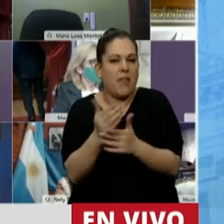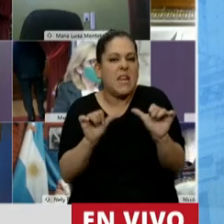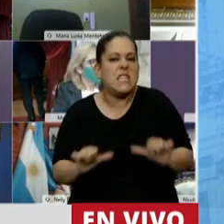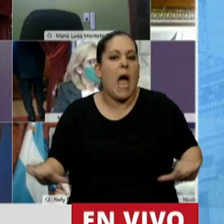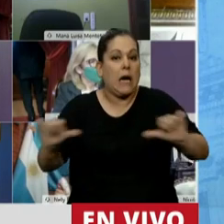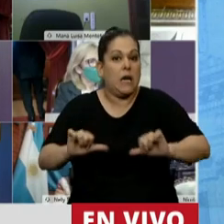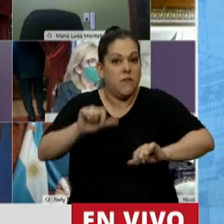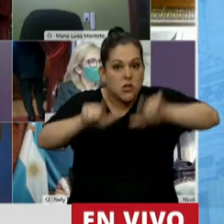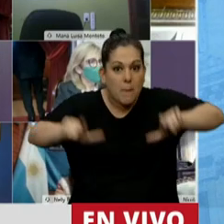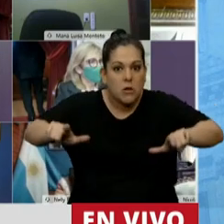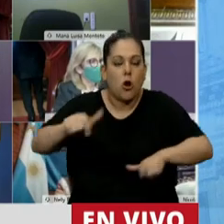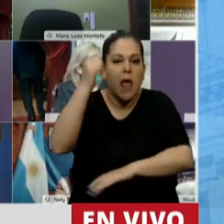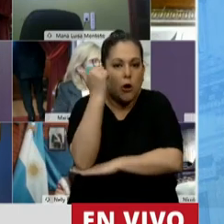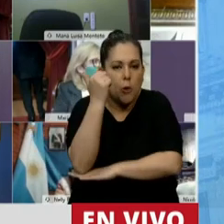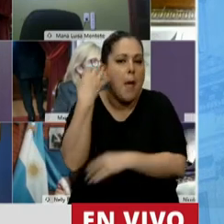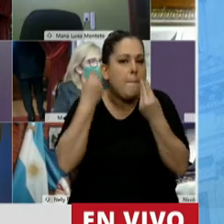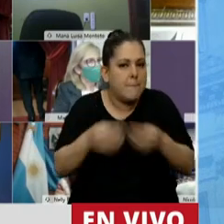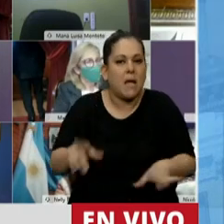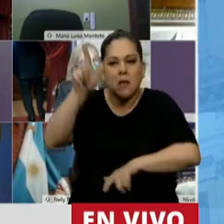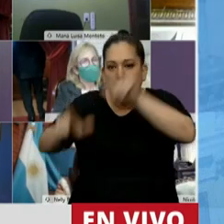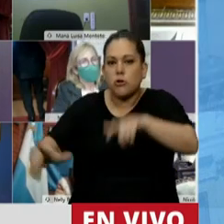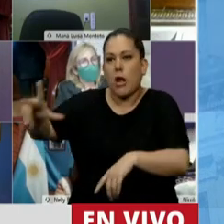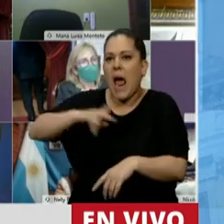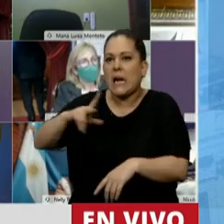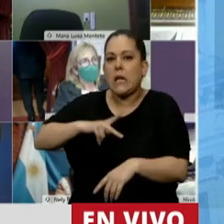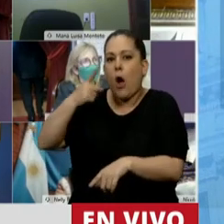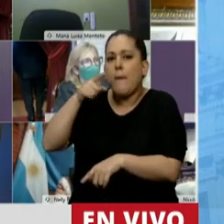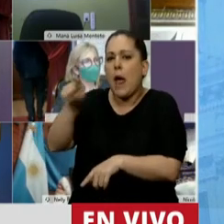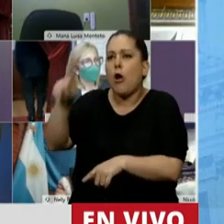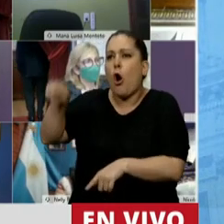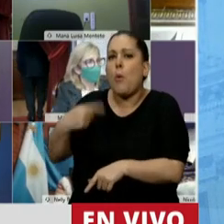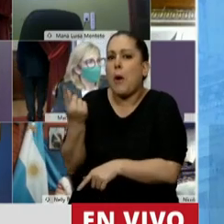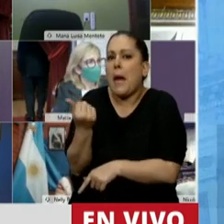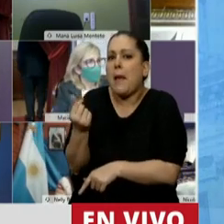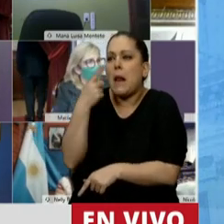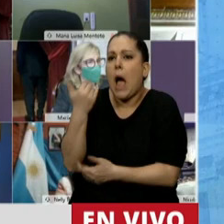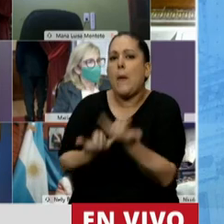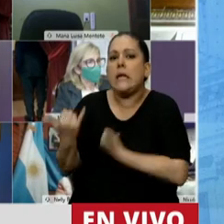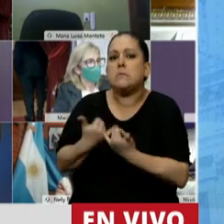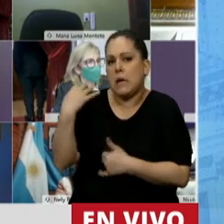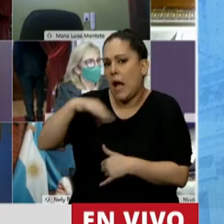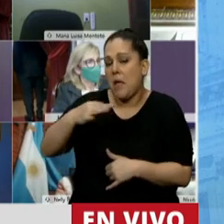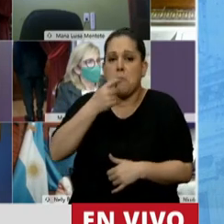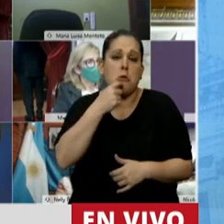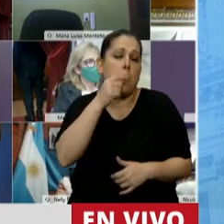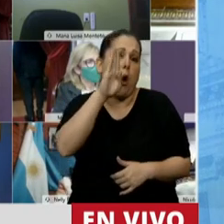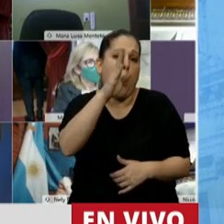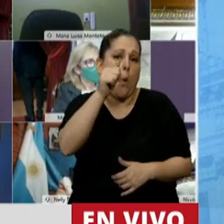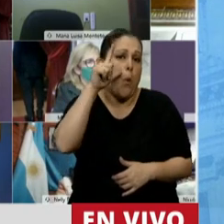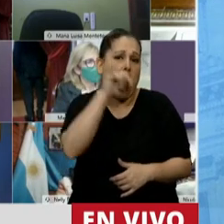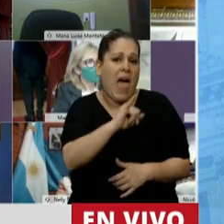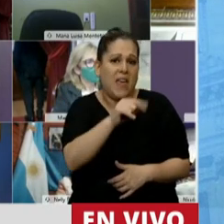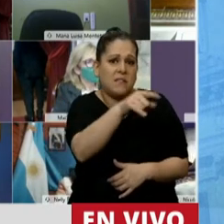económicos, empecemos por los ricos que no pueden explicar su patrimonio. Lázaro Báez tiene 1.412 bienes valuados